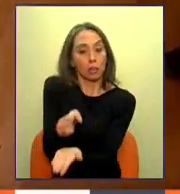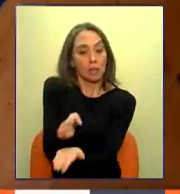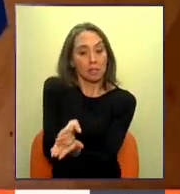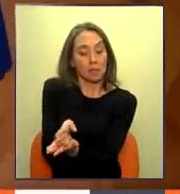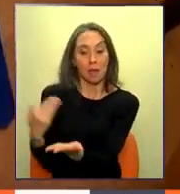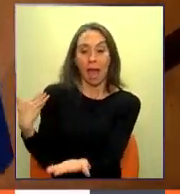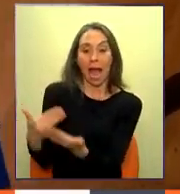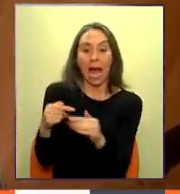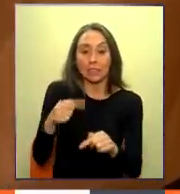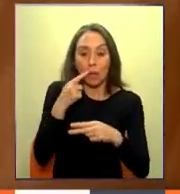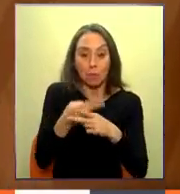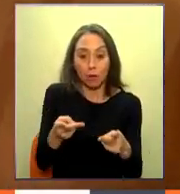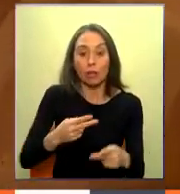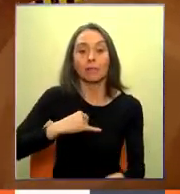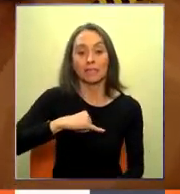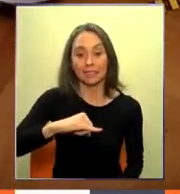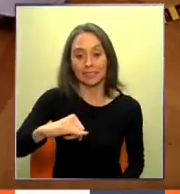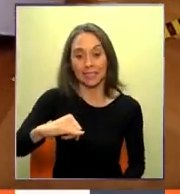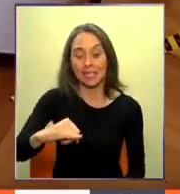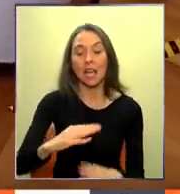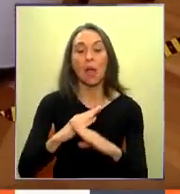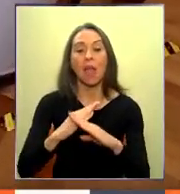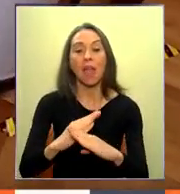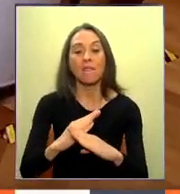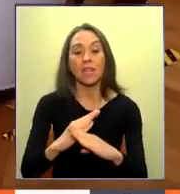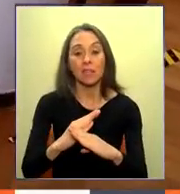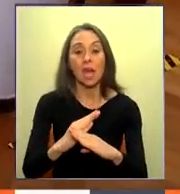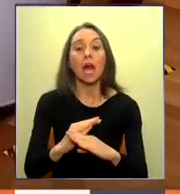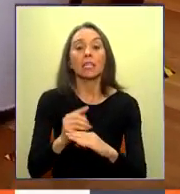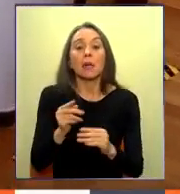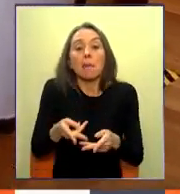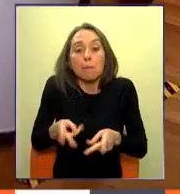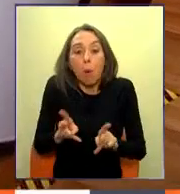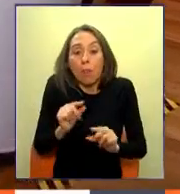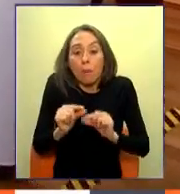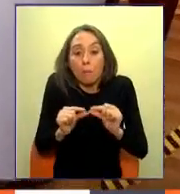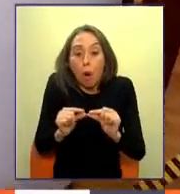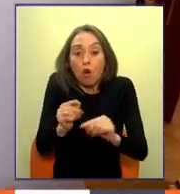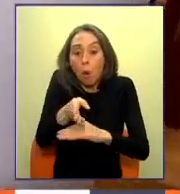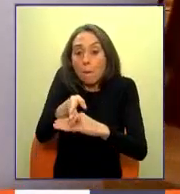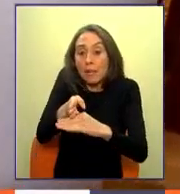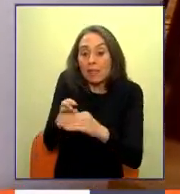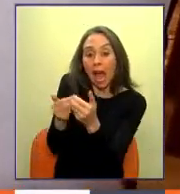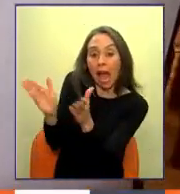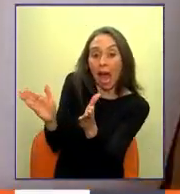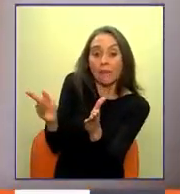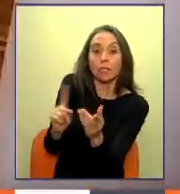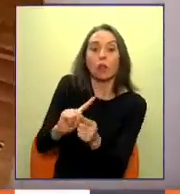hoy se mantenga para evitar que esta reapertura parcial pueda traer consigo un rebrote.